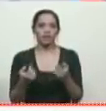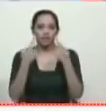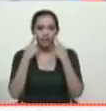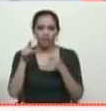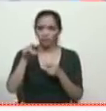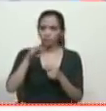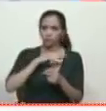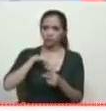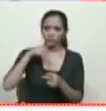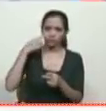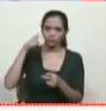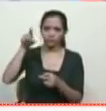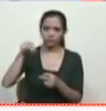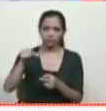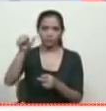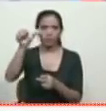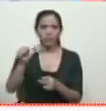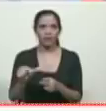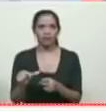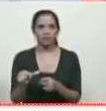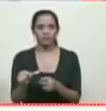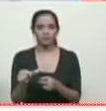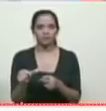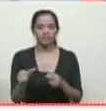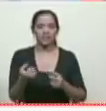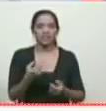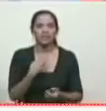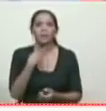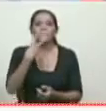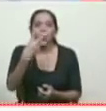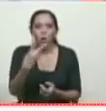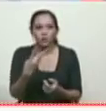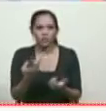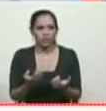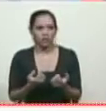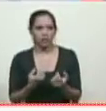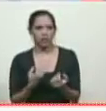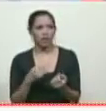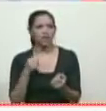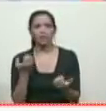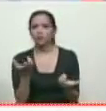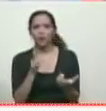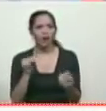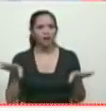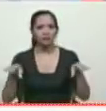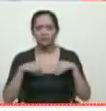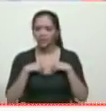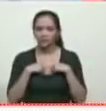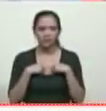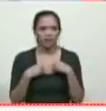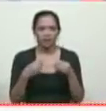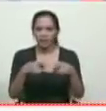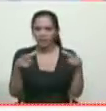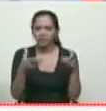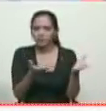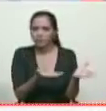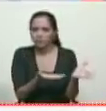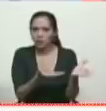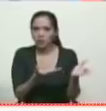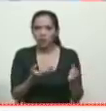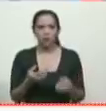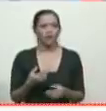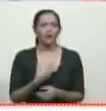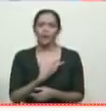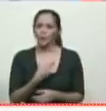Boris. Esas voces que se despiertan en el mundo, que tú estabas mostrando ahora, en todas partes, están rechazando esto, porque no porque sea político, es porque